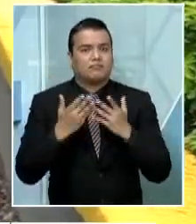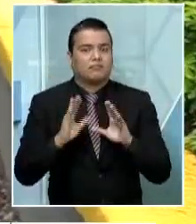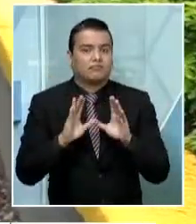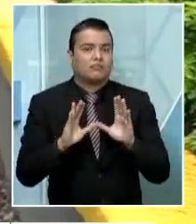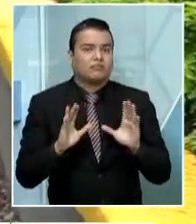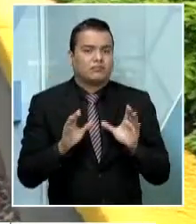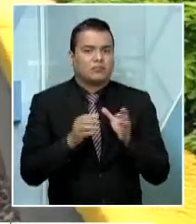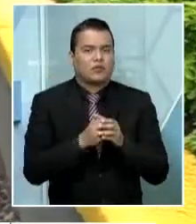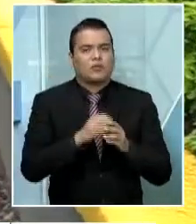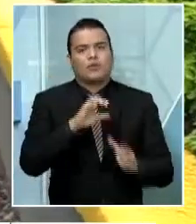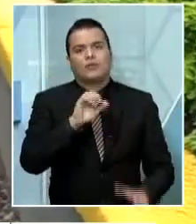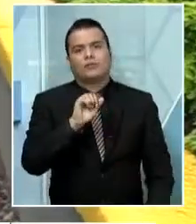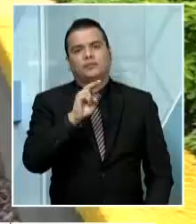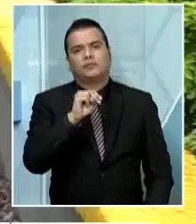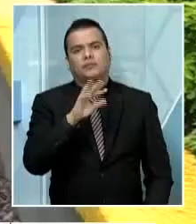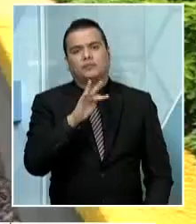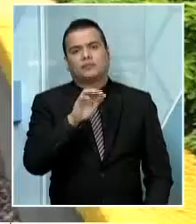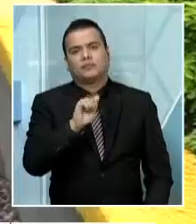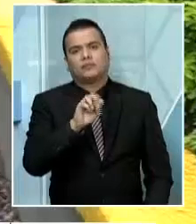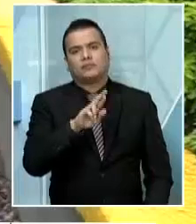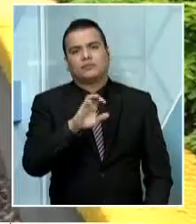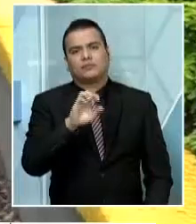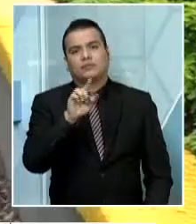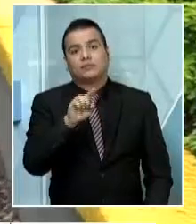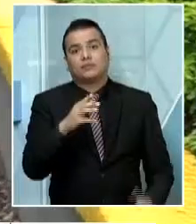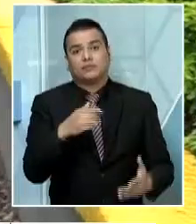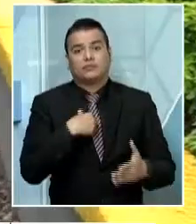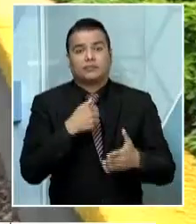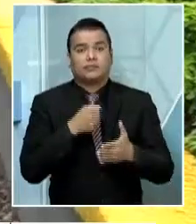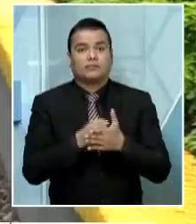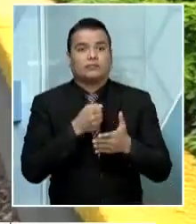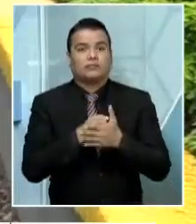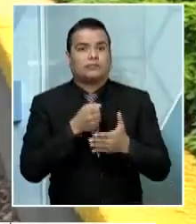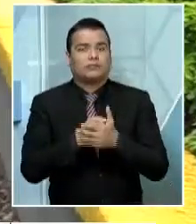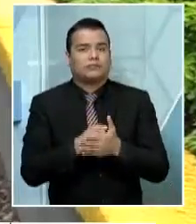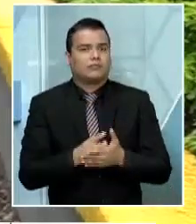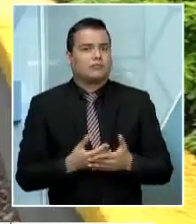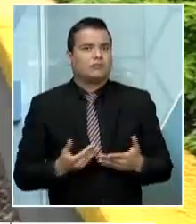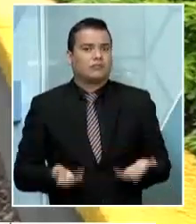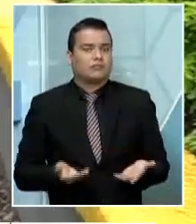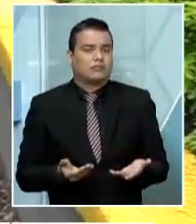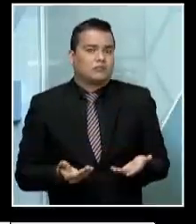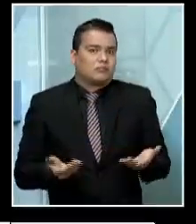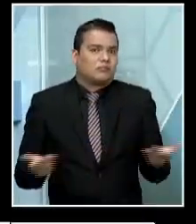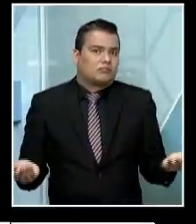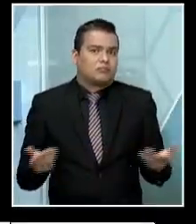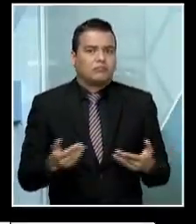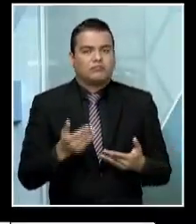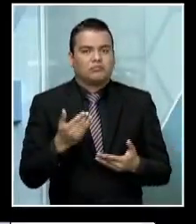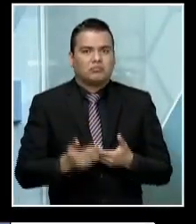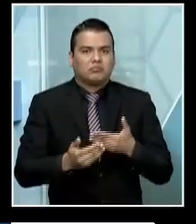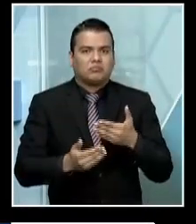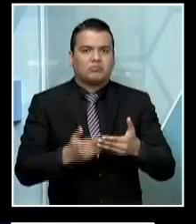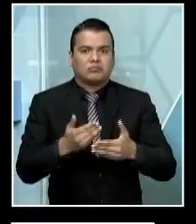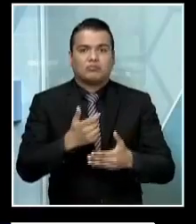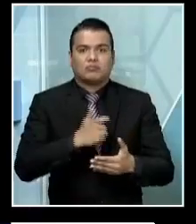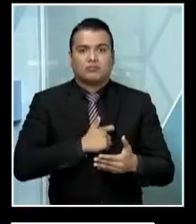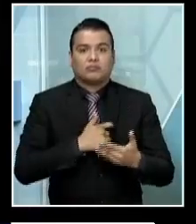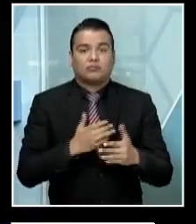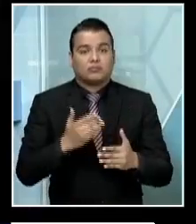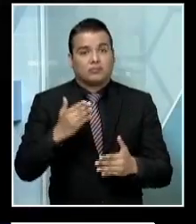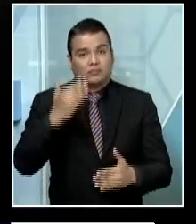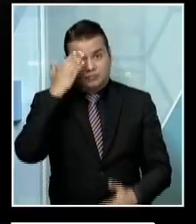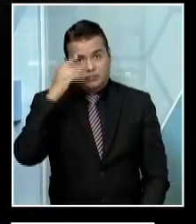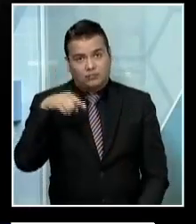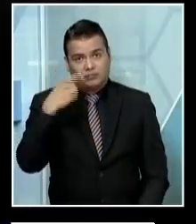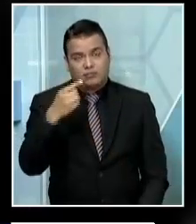del Pacífico, y seguir aportando desde nuestro punto y adquiriendo muchos más logros. Se espera que el próximo